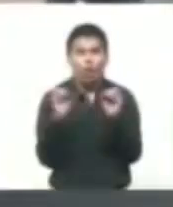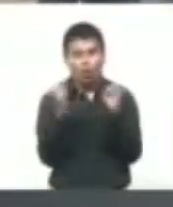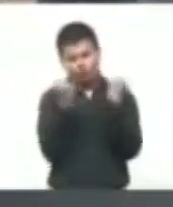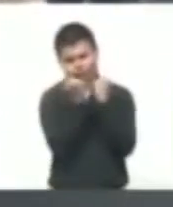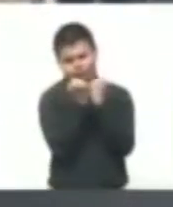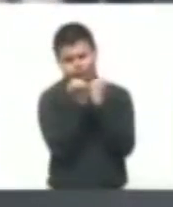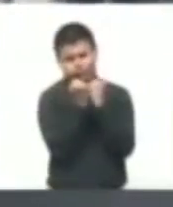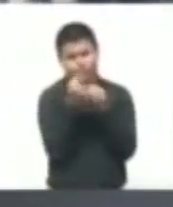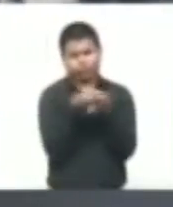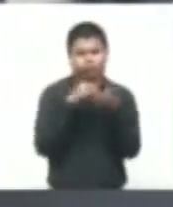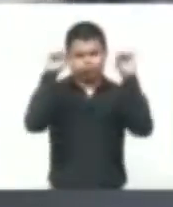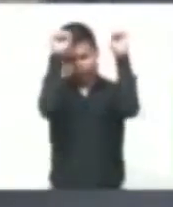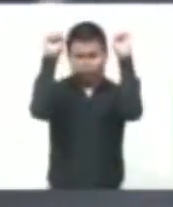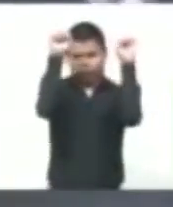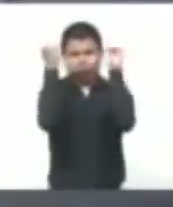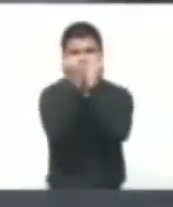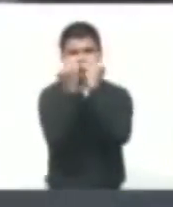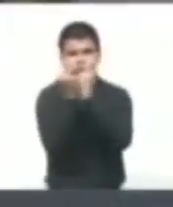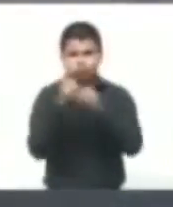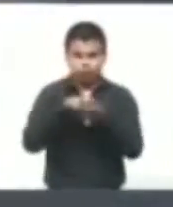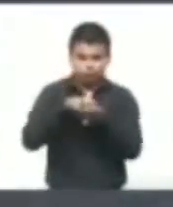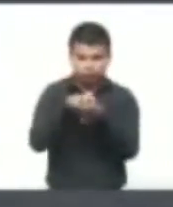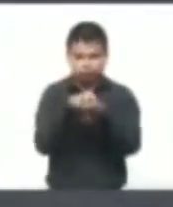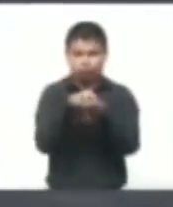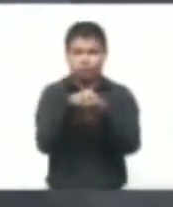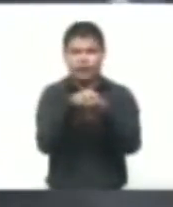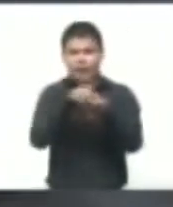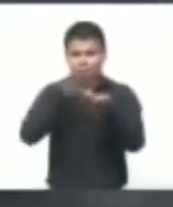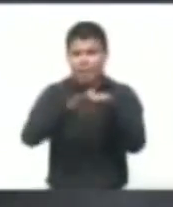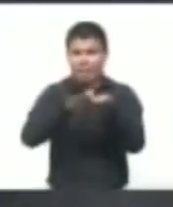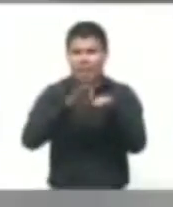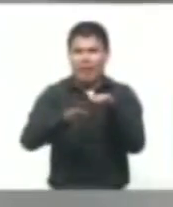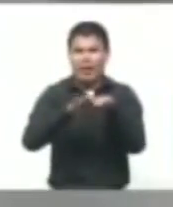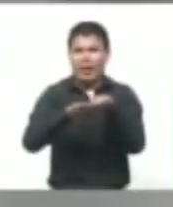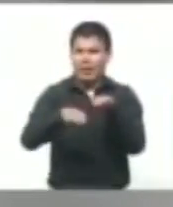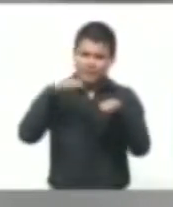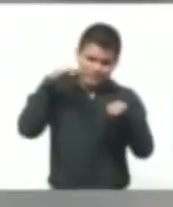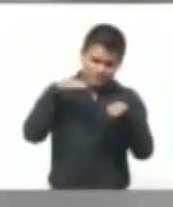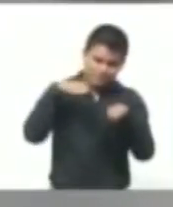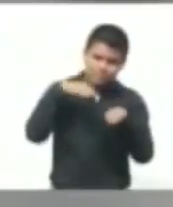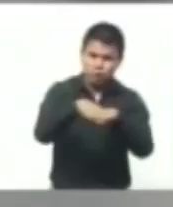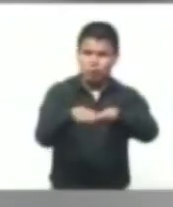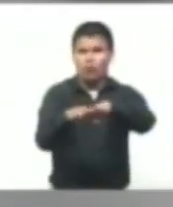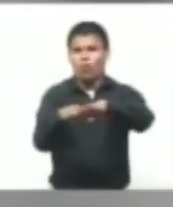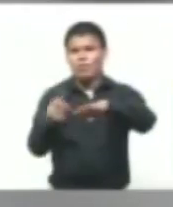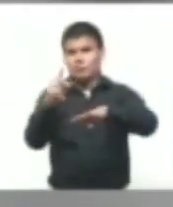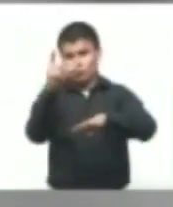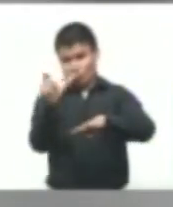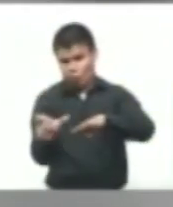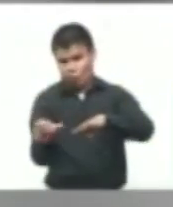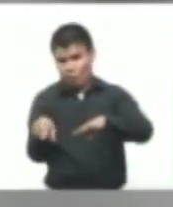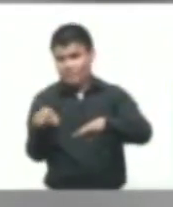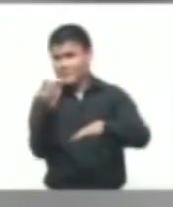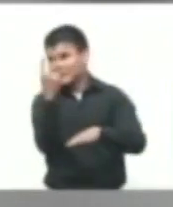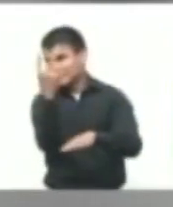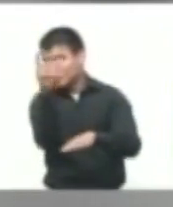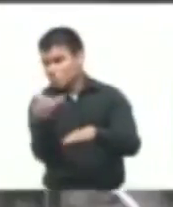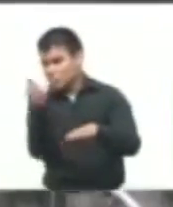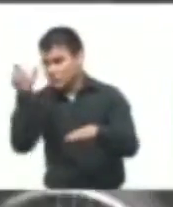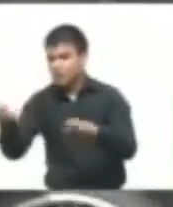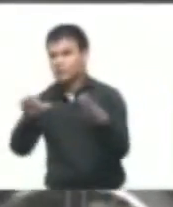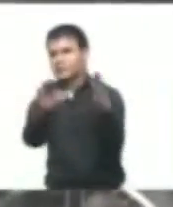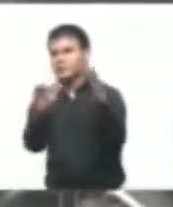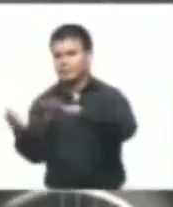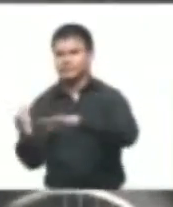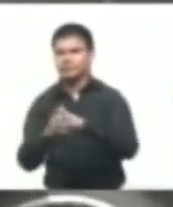llevaba el bus involucrado en el accidente que arrolló 8 motocicletas y le quitó la vida a la pareja de esposos Liliana y Alexis